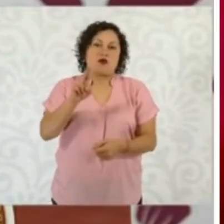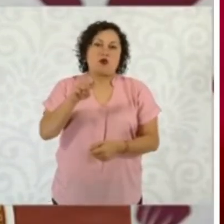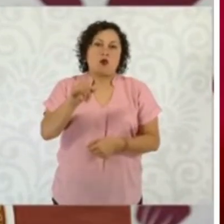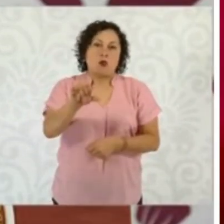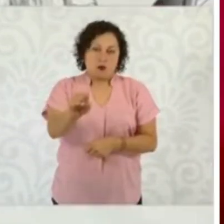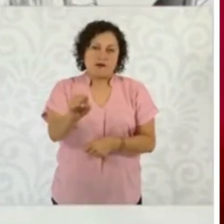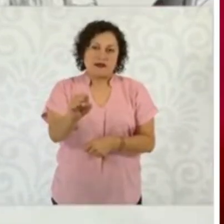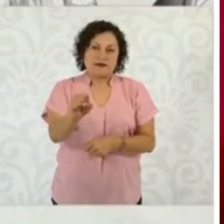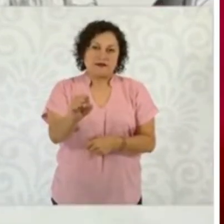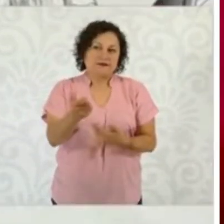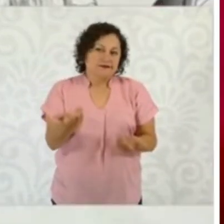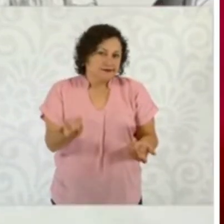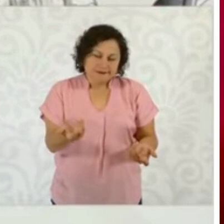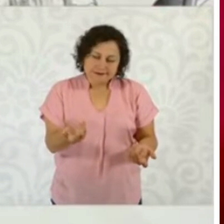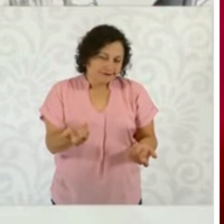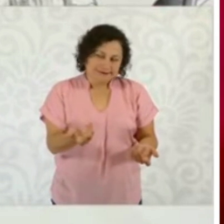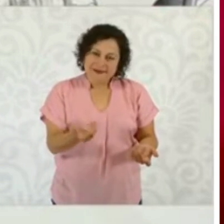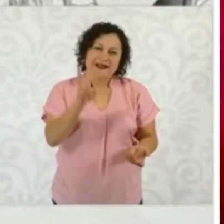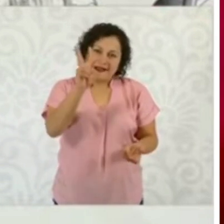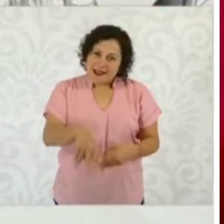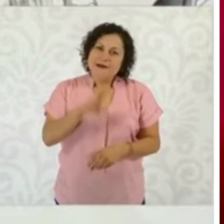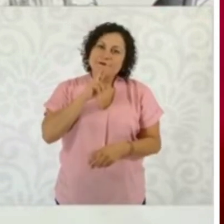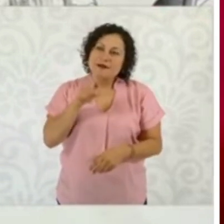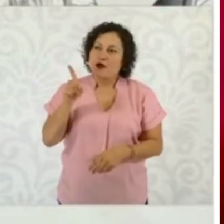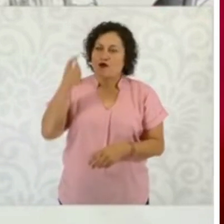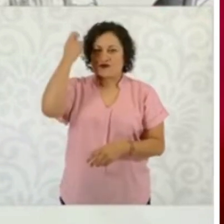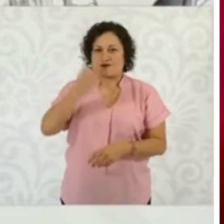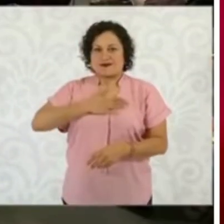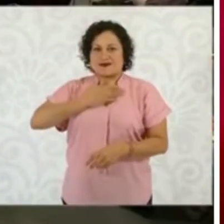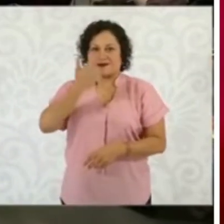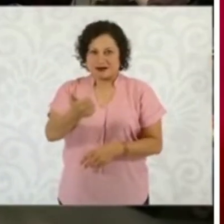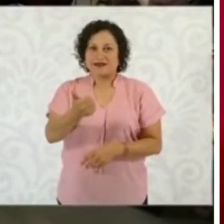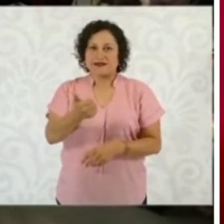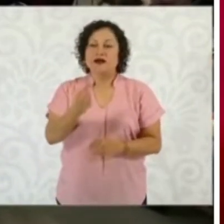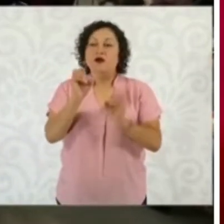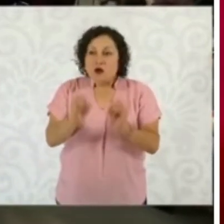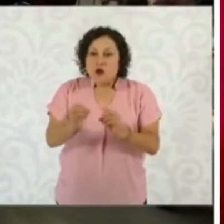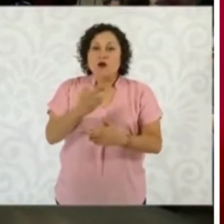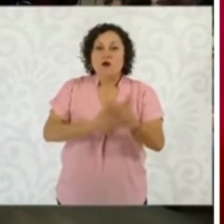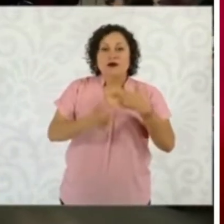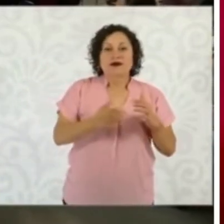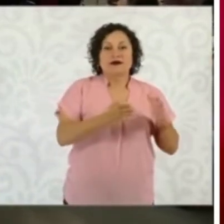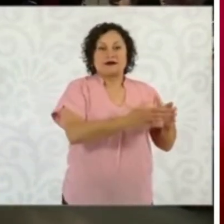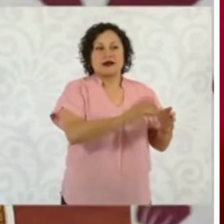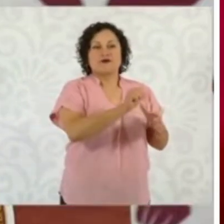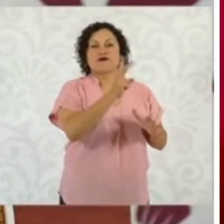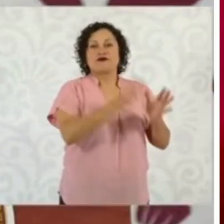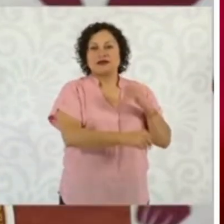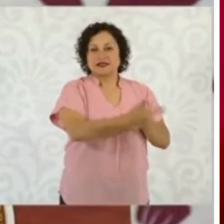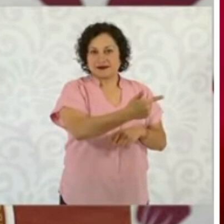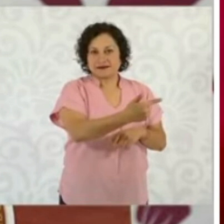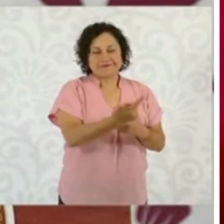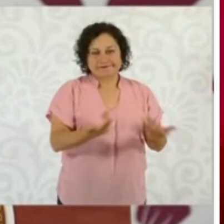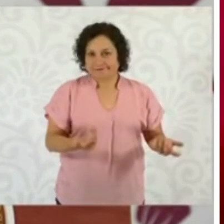es mejor el Fondo de Pensiones para el Bienestar que el caso de incluso regresar o acogerse al 10º transitorio.